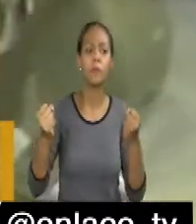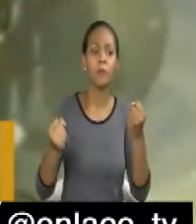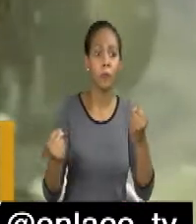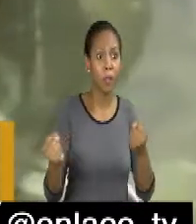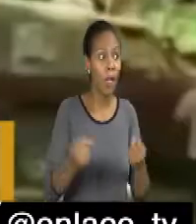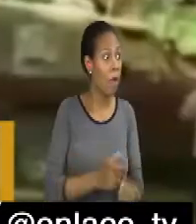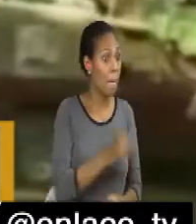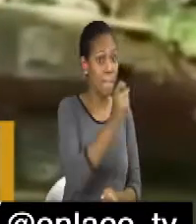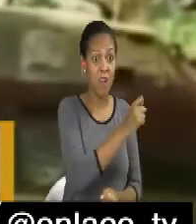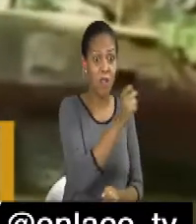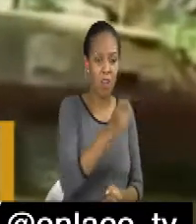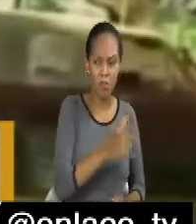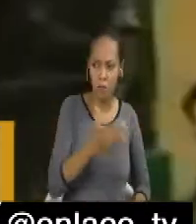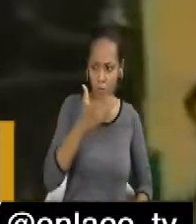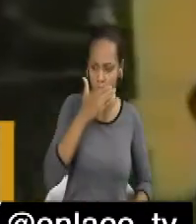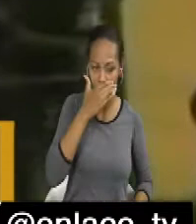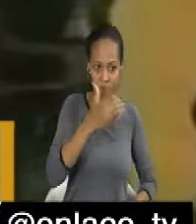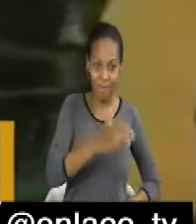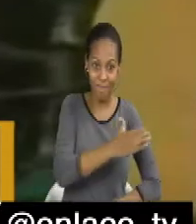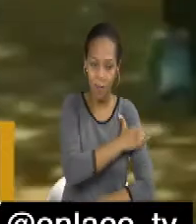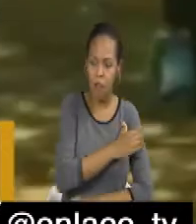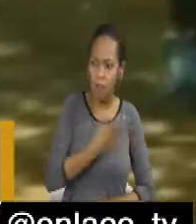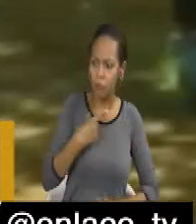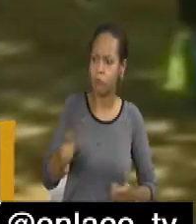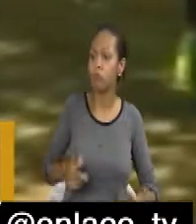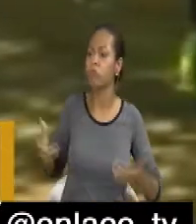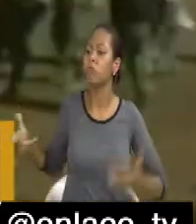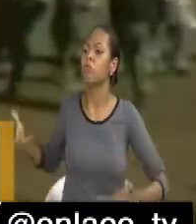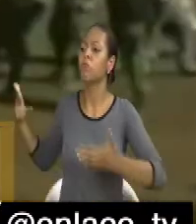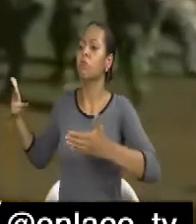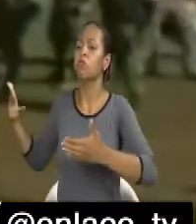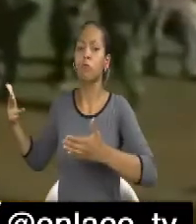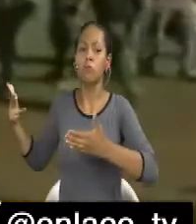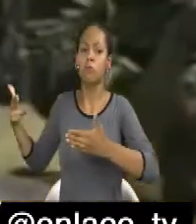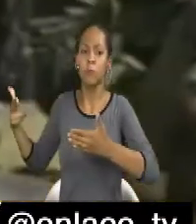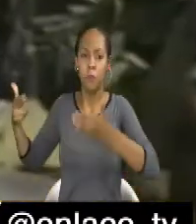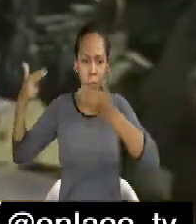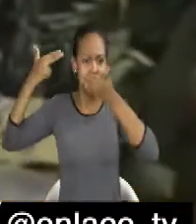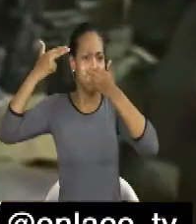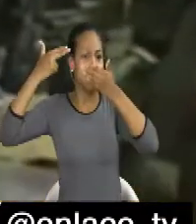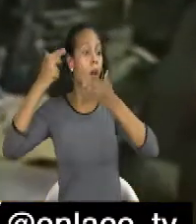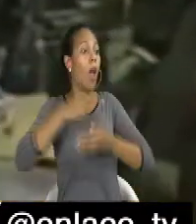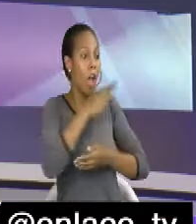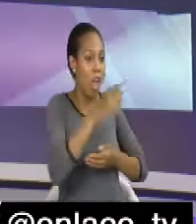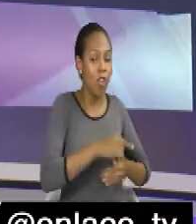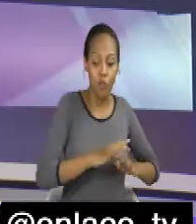las autodefensas que operaban en la zona y que hacían parte del cartel de la gasolina.